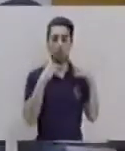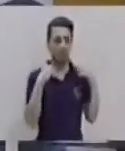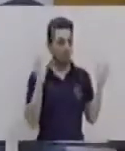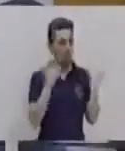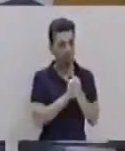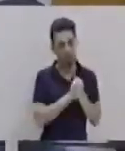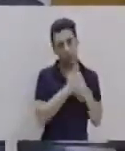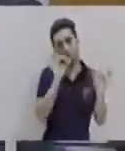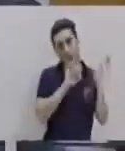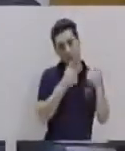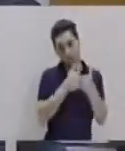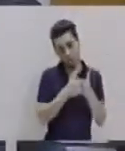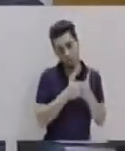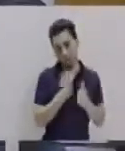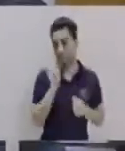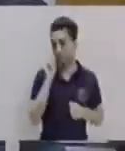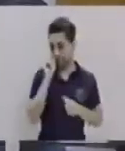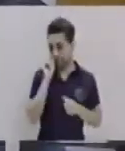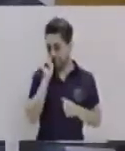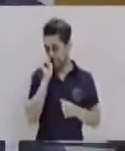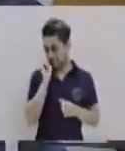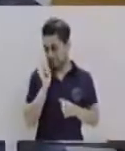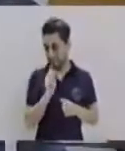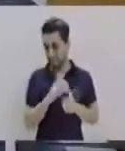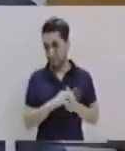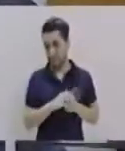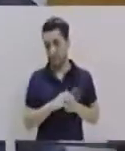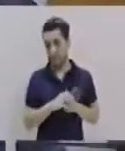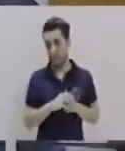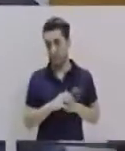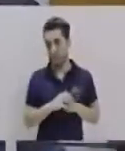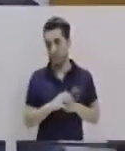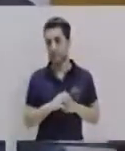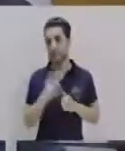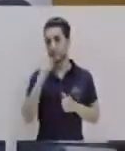Ujú. Ahora vamos a ver algo importante. En Romeo y